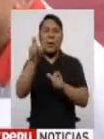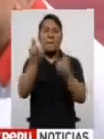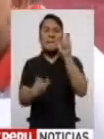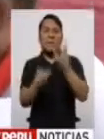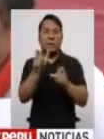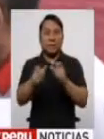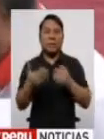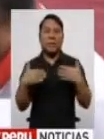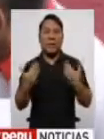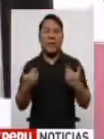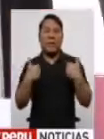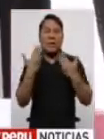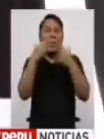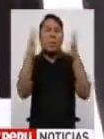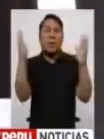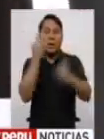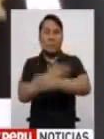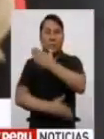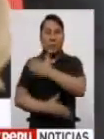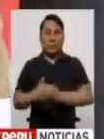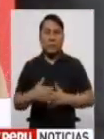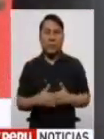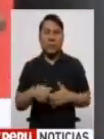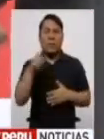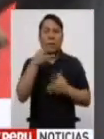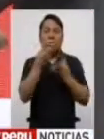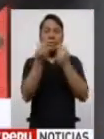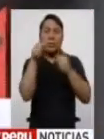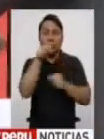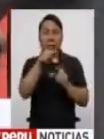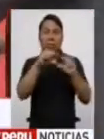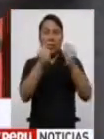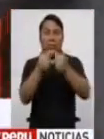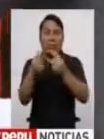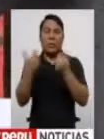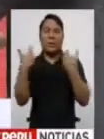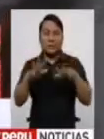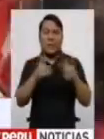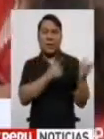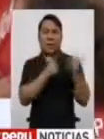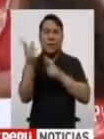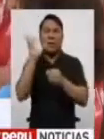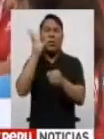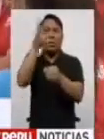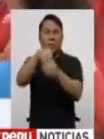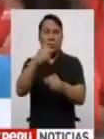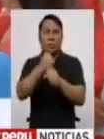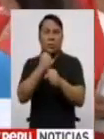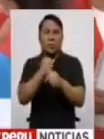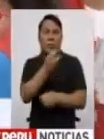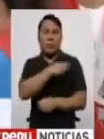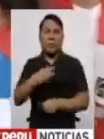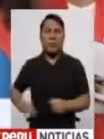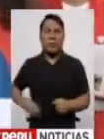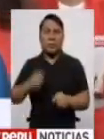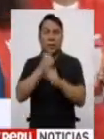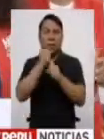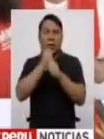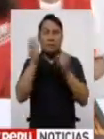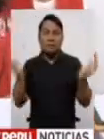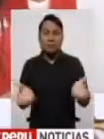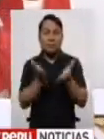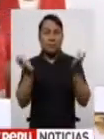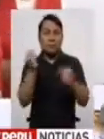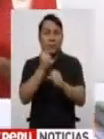que presentan algún tipo de discapacidad. Muchas de ellas están aptas para insertarse en el mundo laboral. El Ministerio de Trabajo y Promoción del